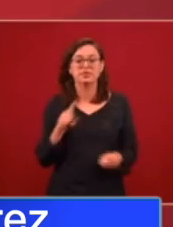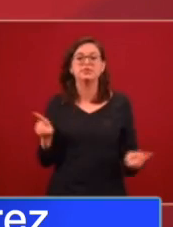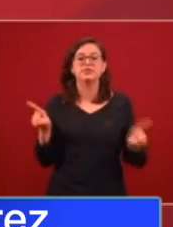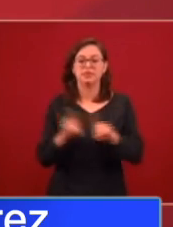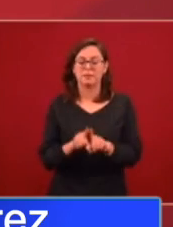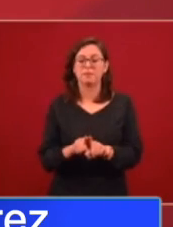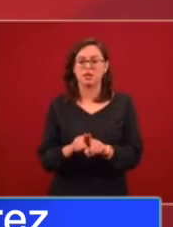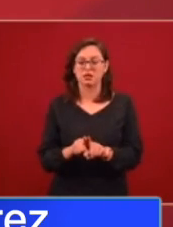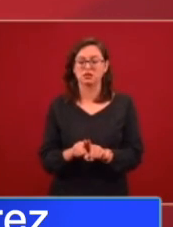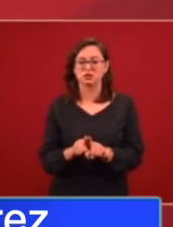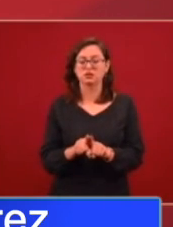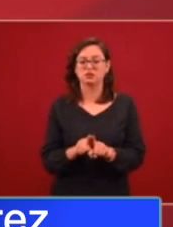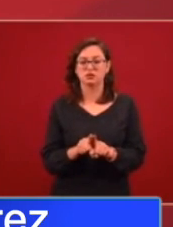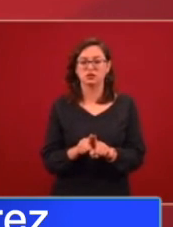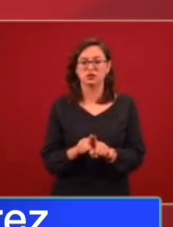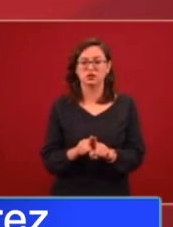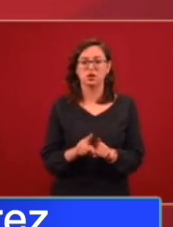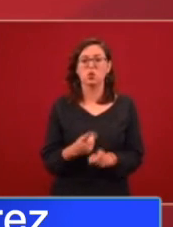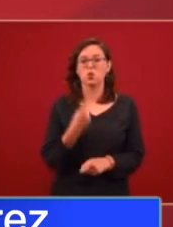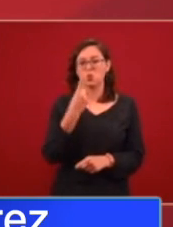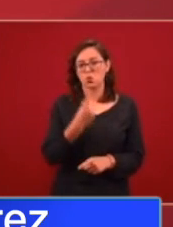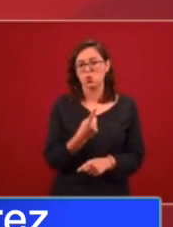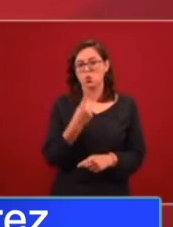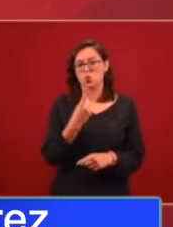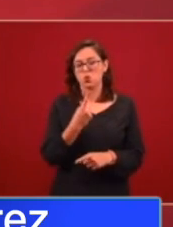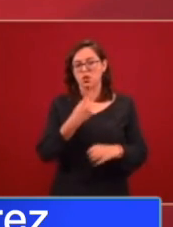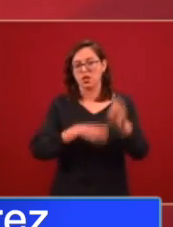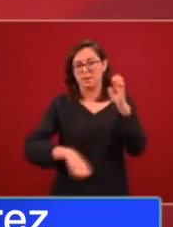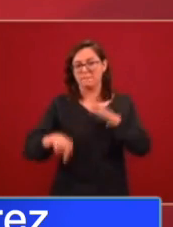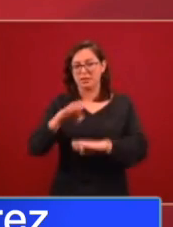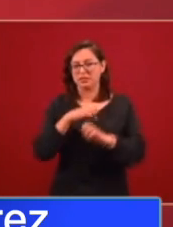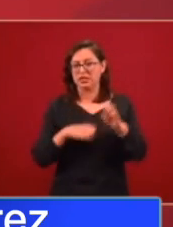distribuidora de medicamentos.